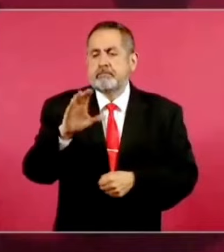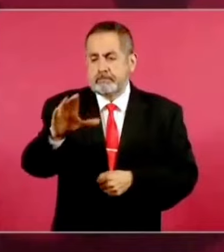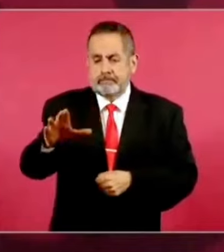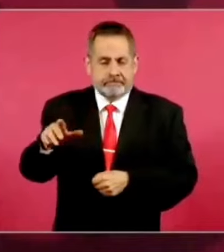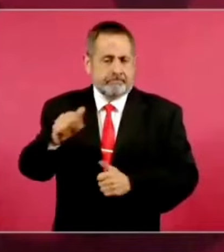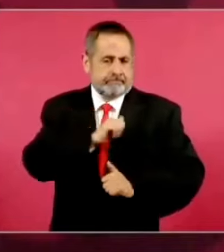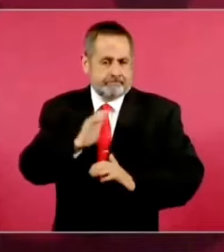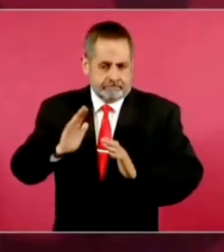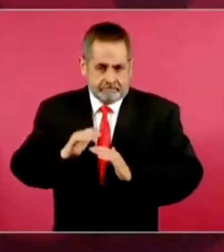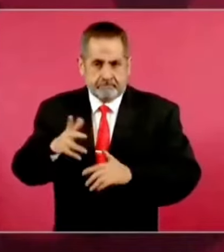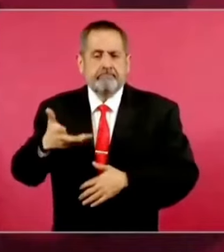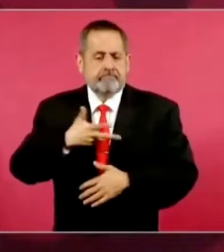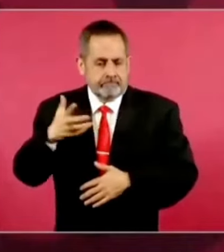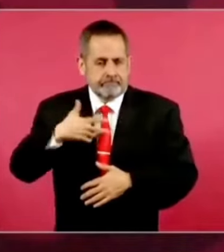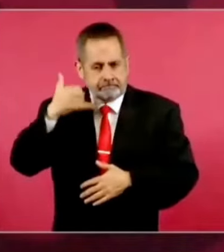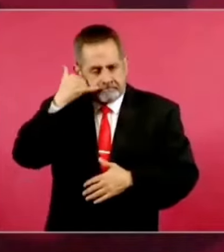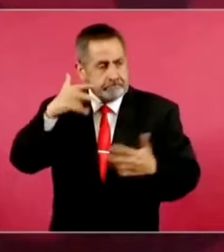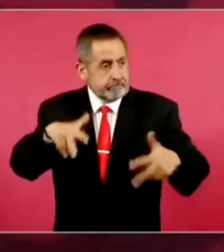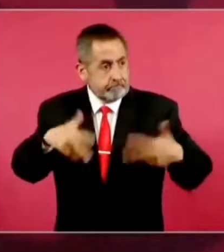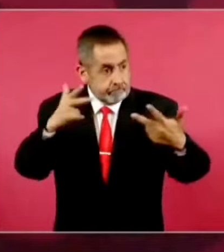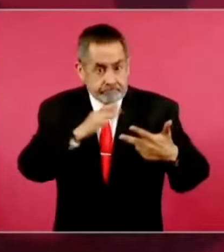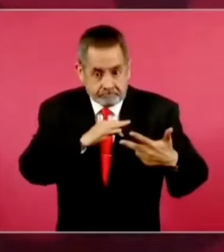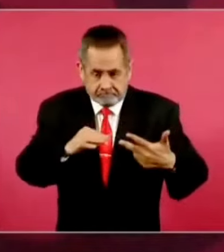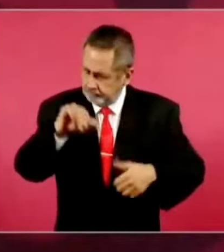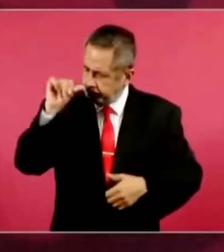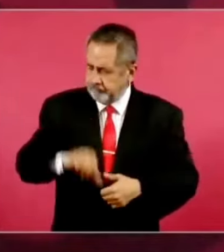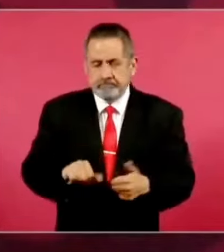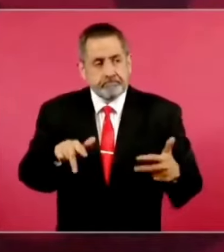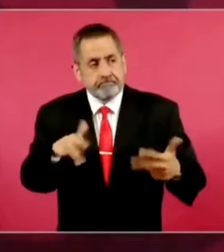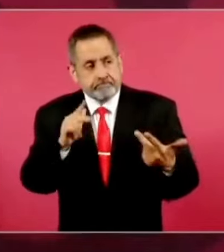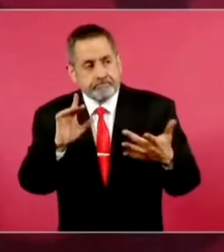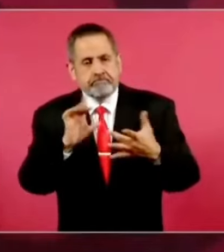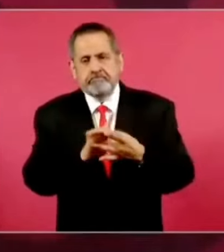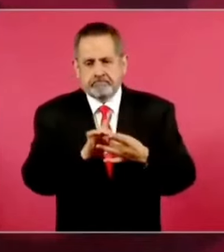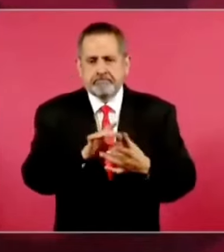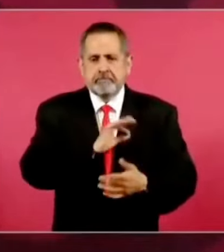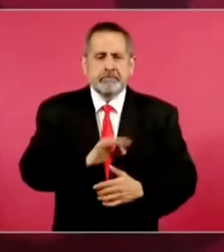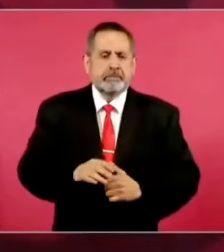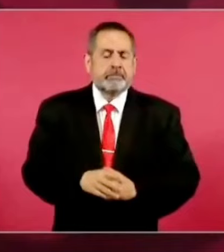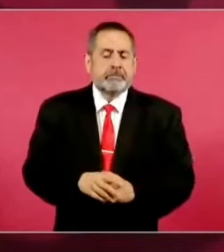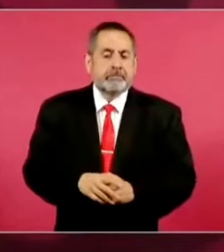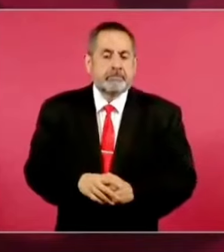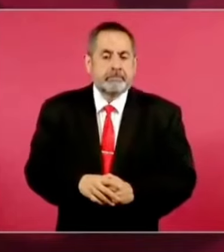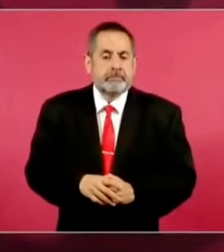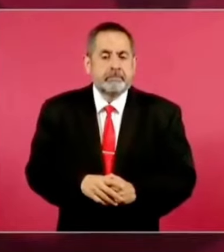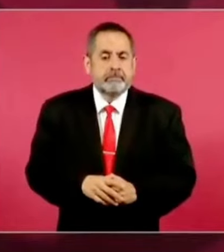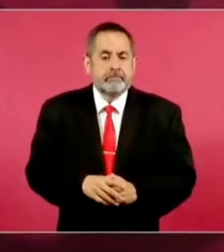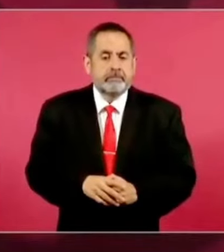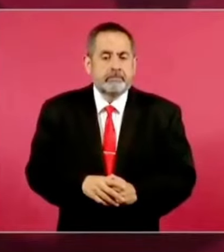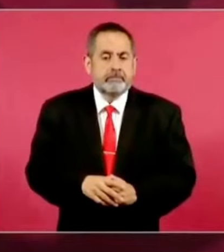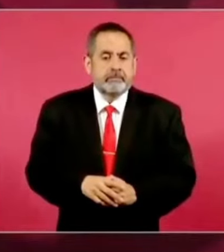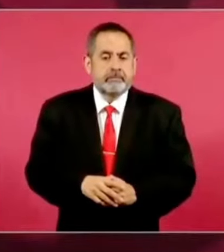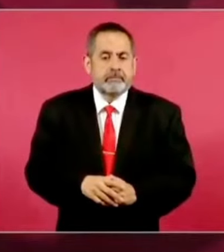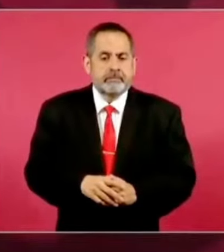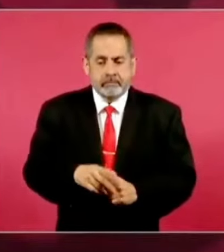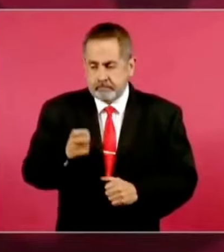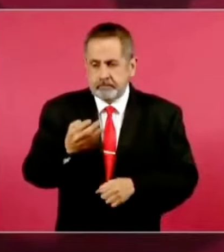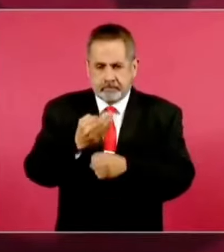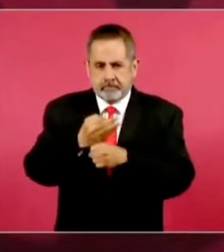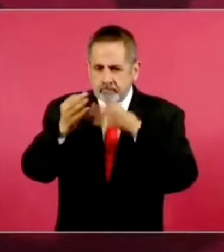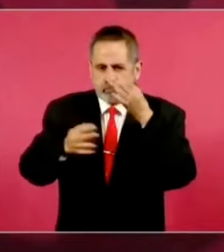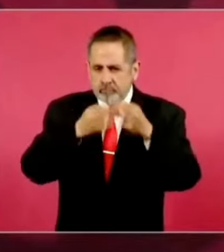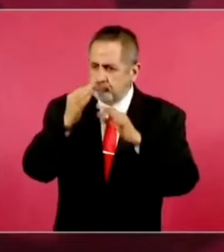Y ahí sí había forma de comunicarnos. Por eso estamos ahora promoviendo